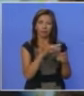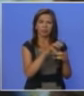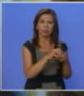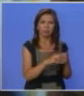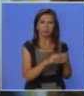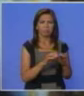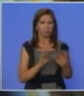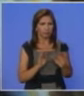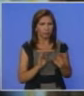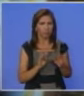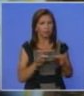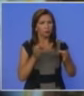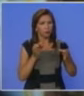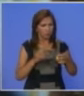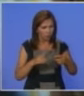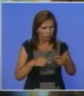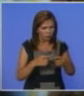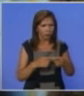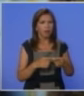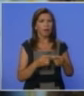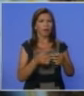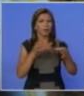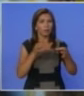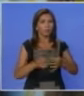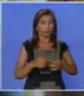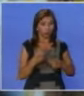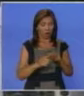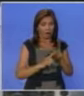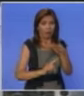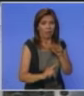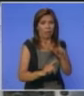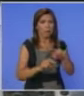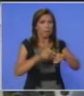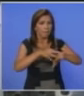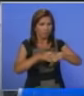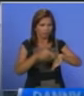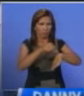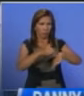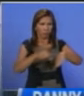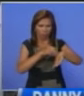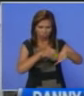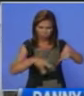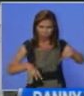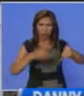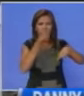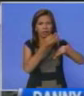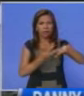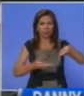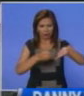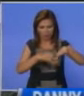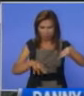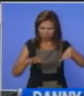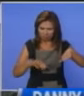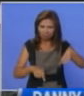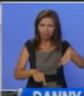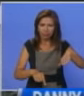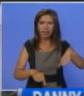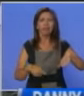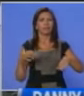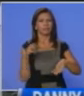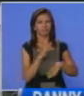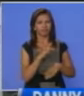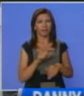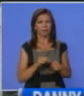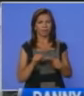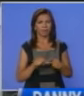la sangre que botó del pie, que se le dañó en el intento de huir. He dispuesto que la policía también de criminalística